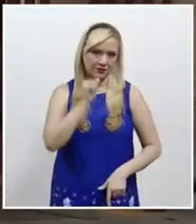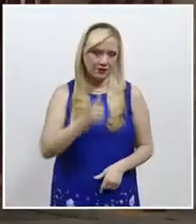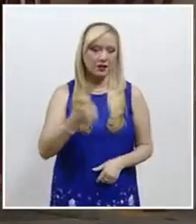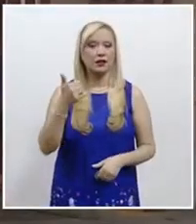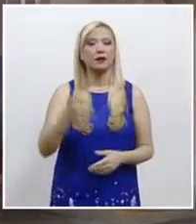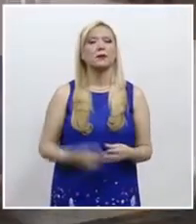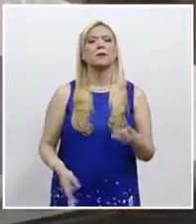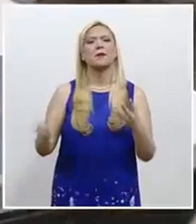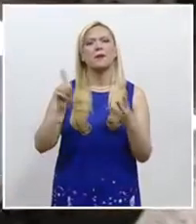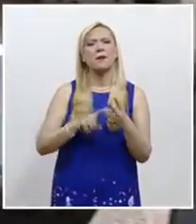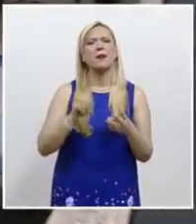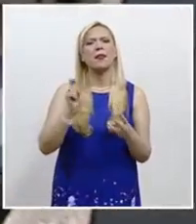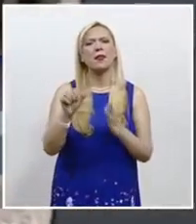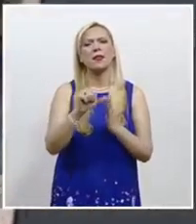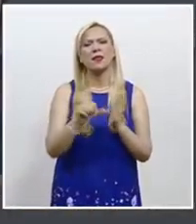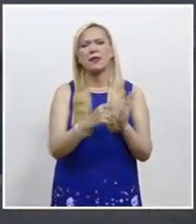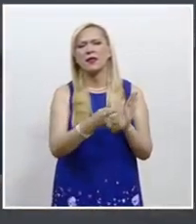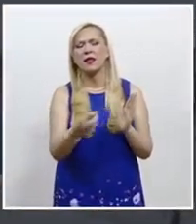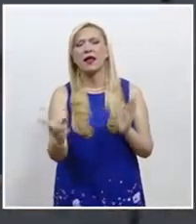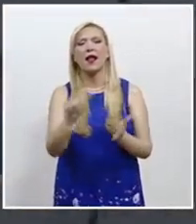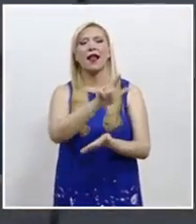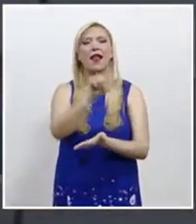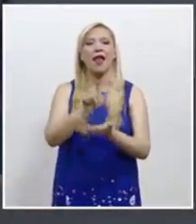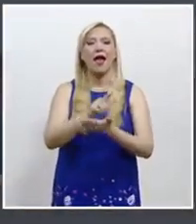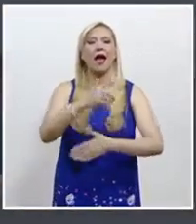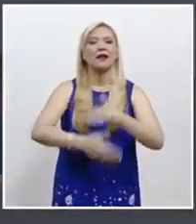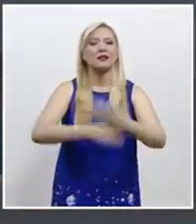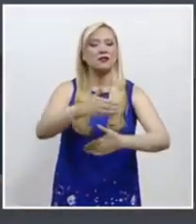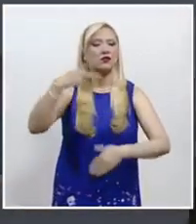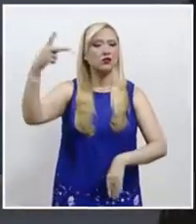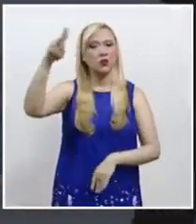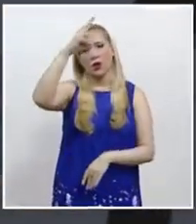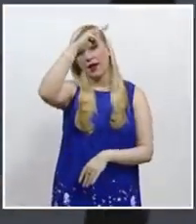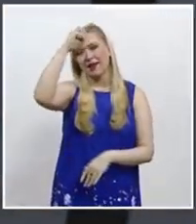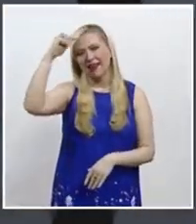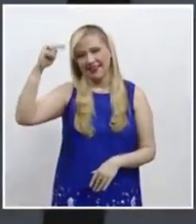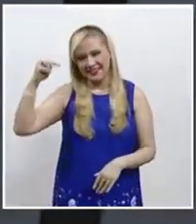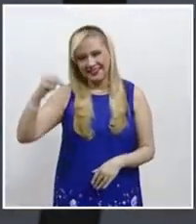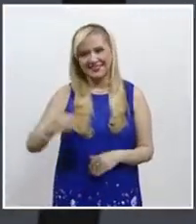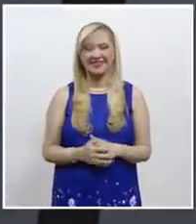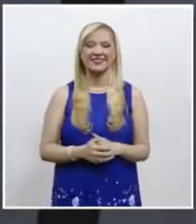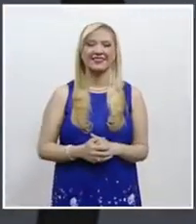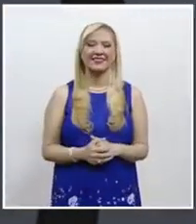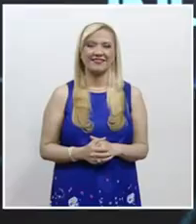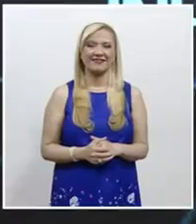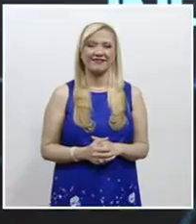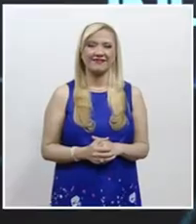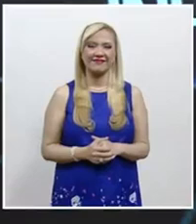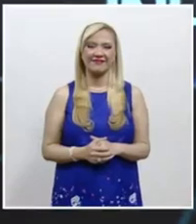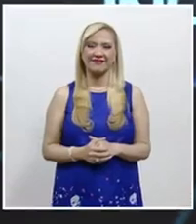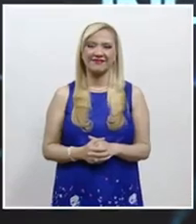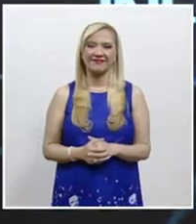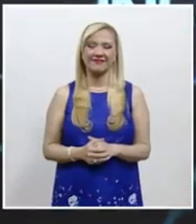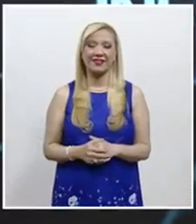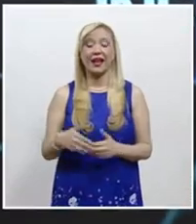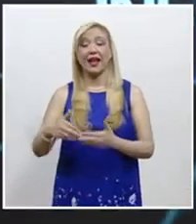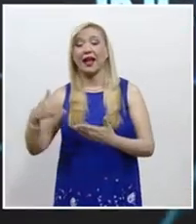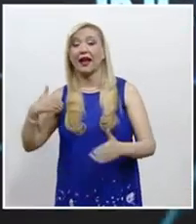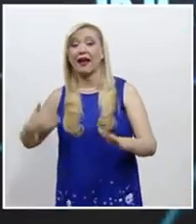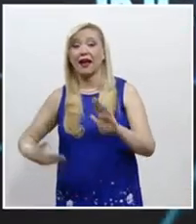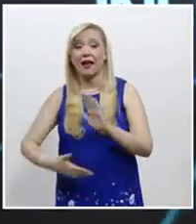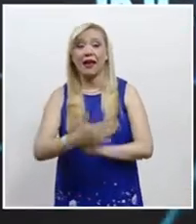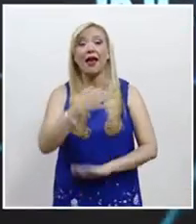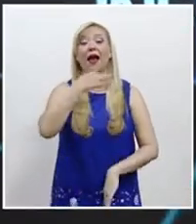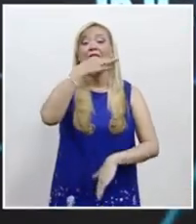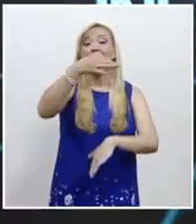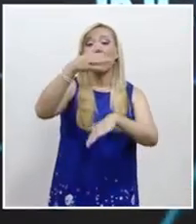invalidar diversos artículos de la Ley de Archivos de Nayarit. Antes de despedirnos,